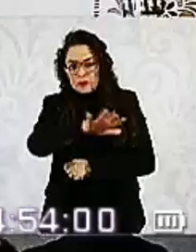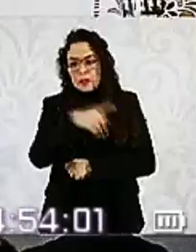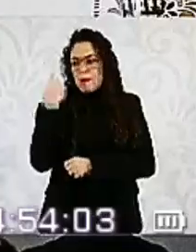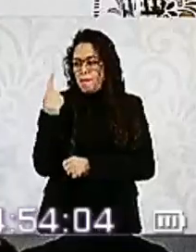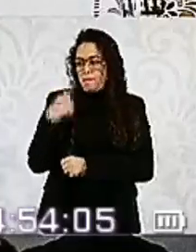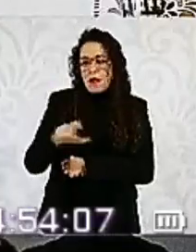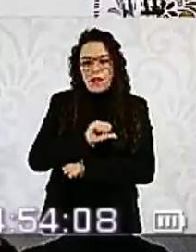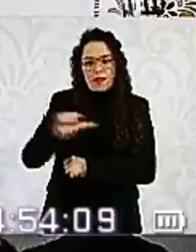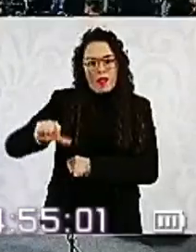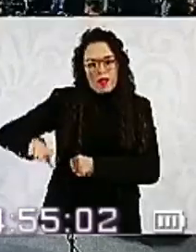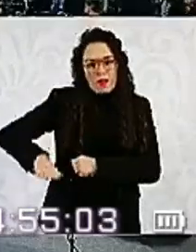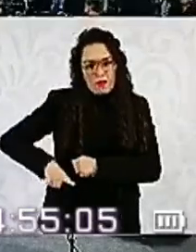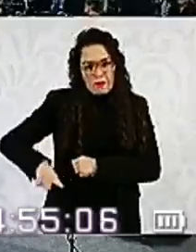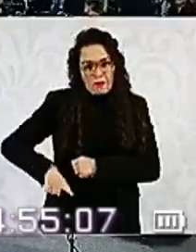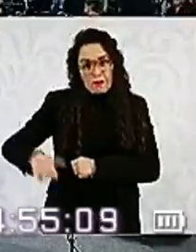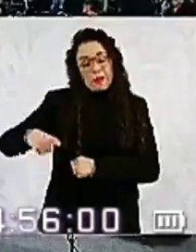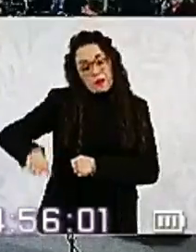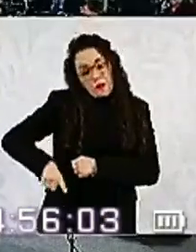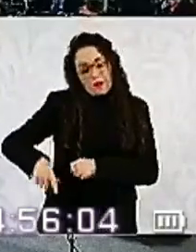gracias.